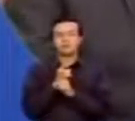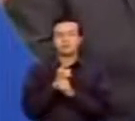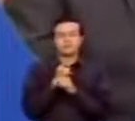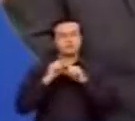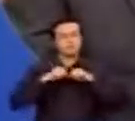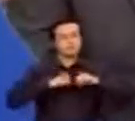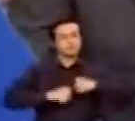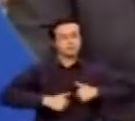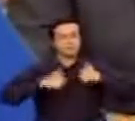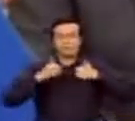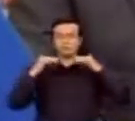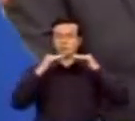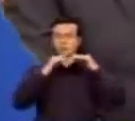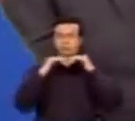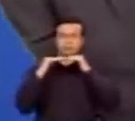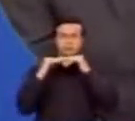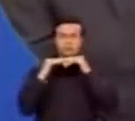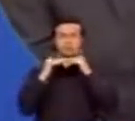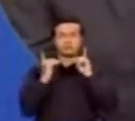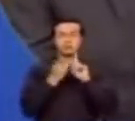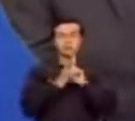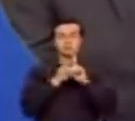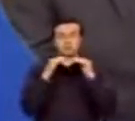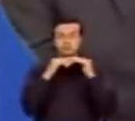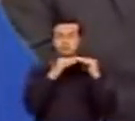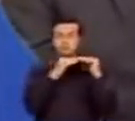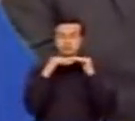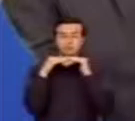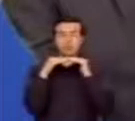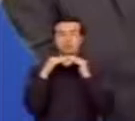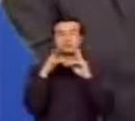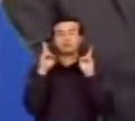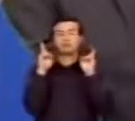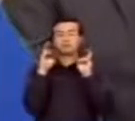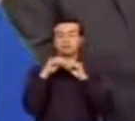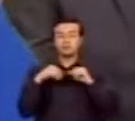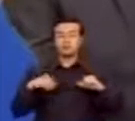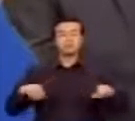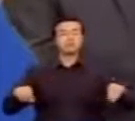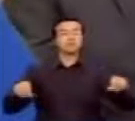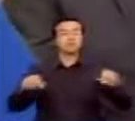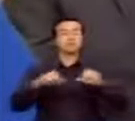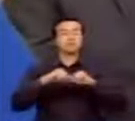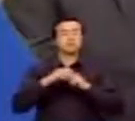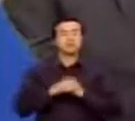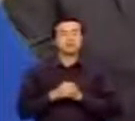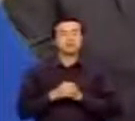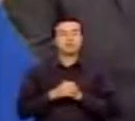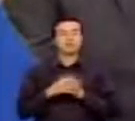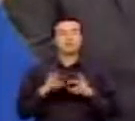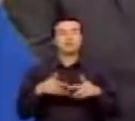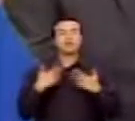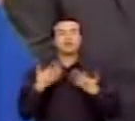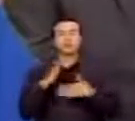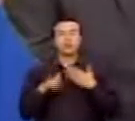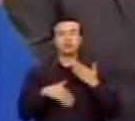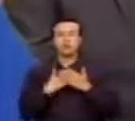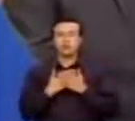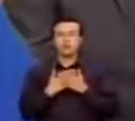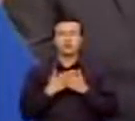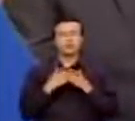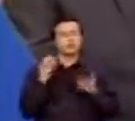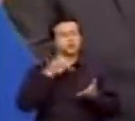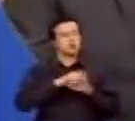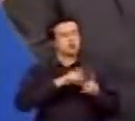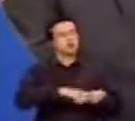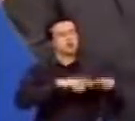eficiente, equitativo. Y primero equitativo desde el punto de vista territorial. Porque el camino de aglomerarlo todo en las grandes